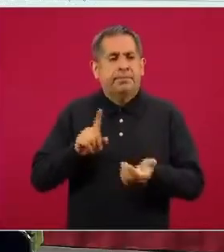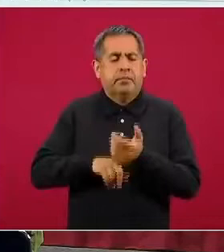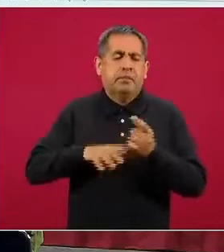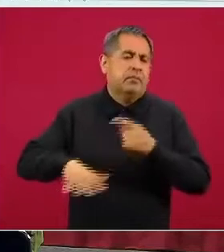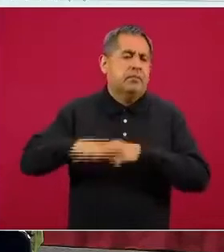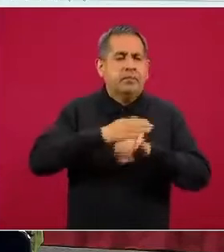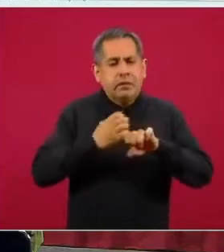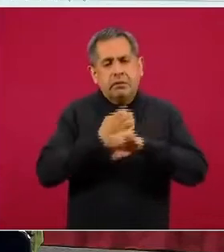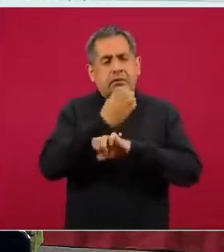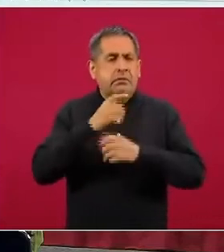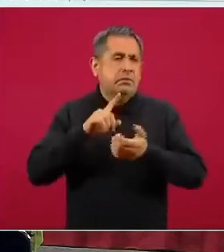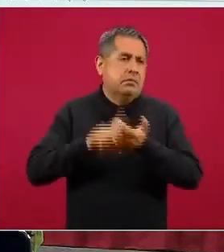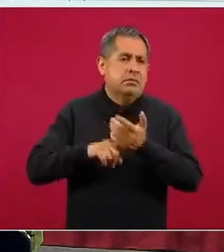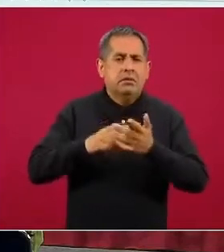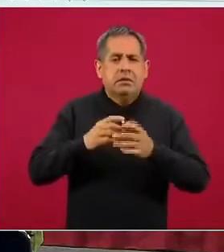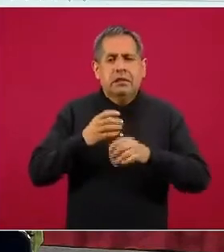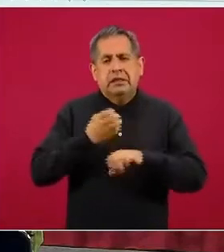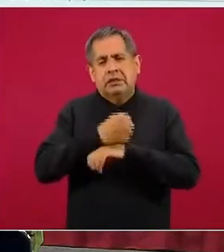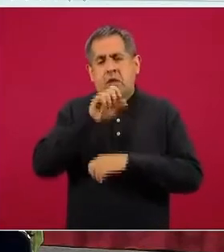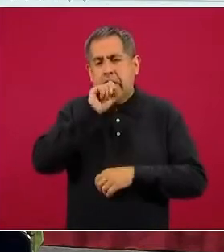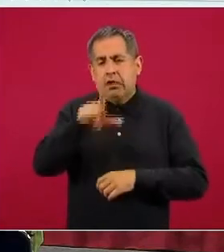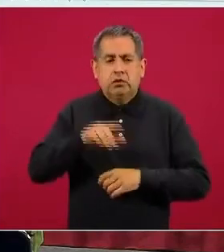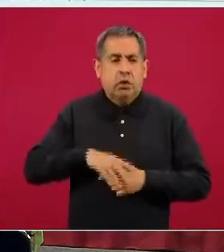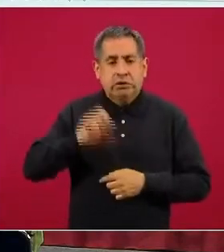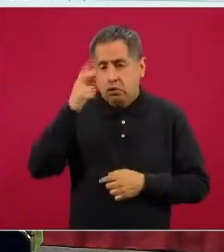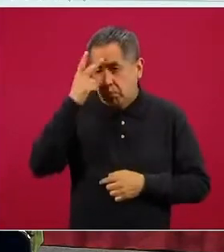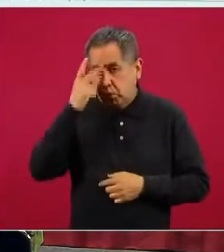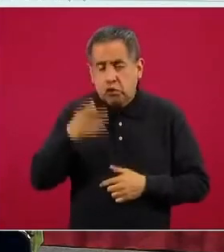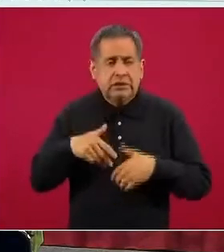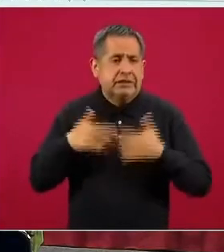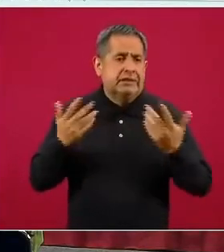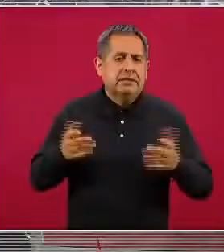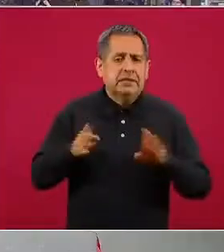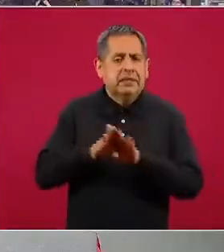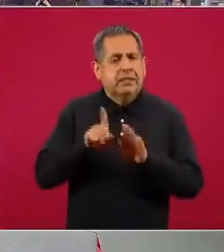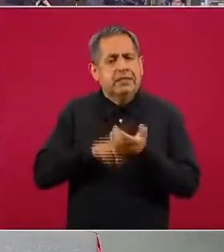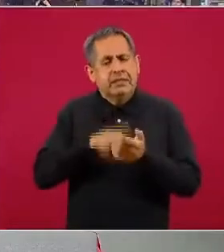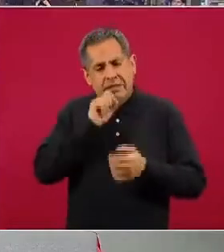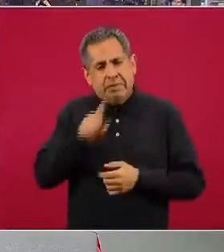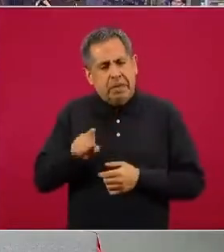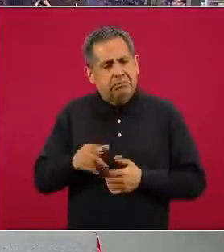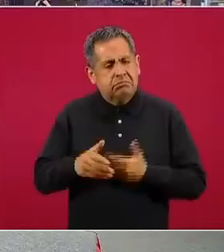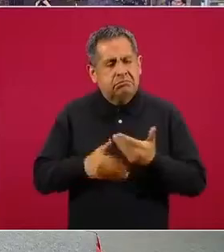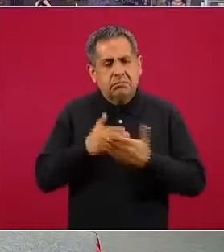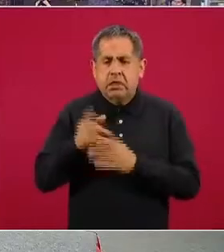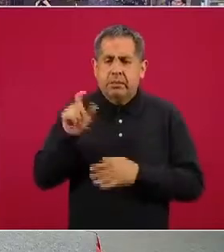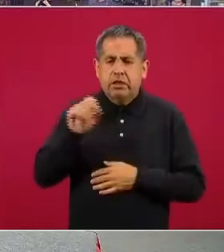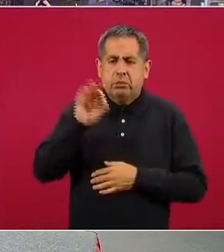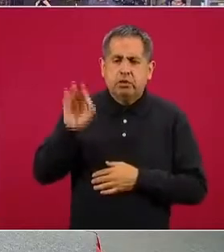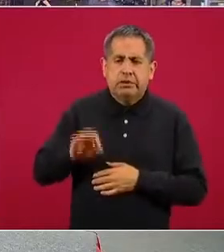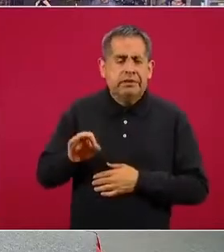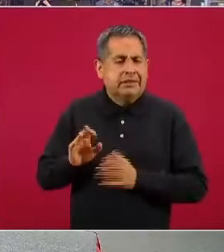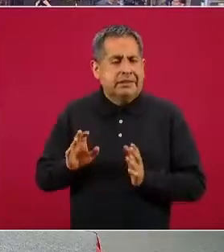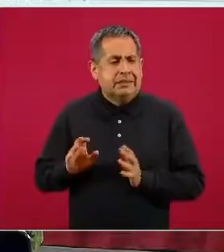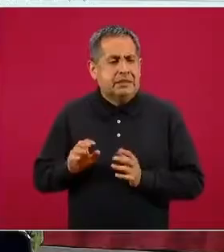estados como el estado de Jalisco. San Luis Potosí también muy estable en el 20%, muy pocos días en el